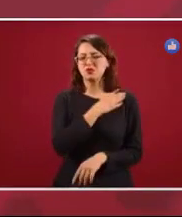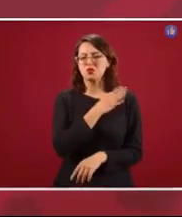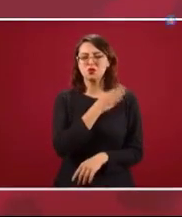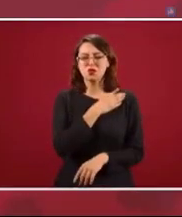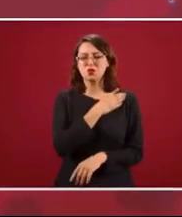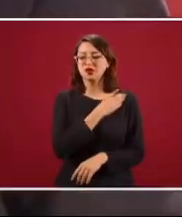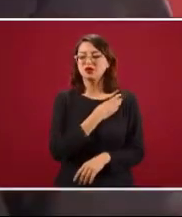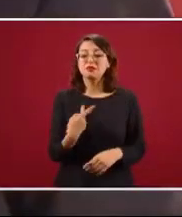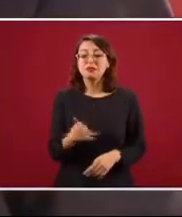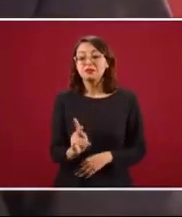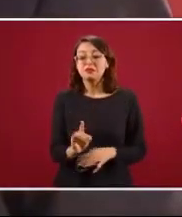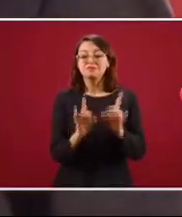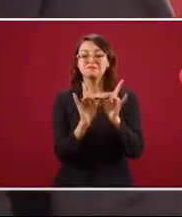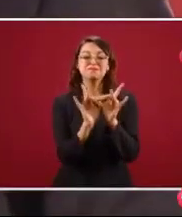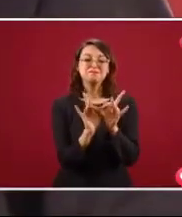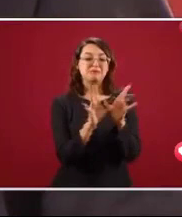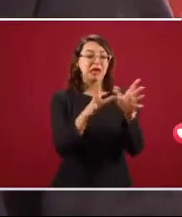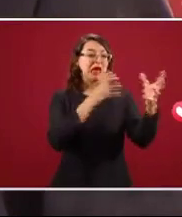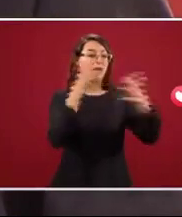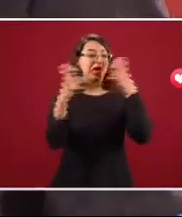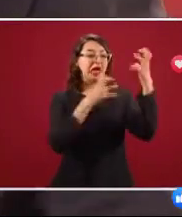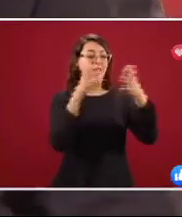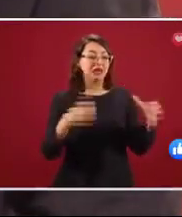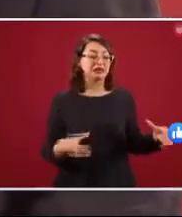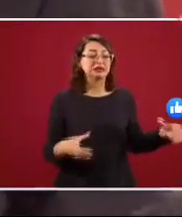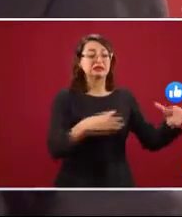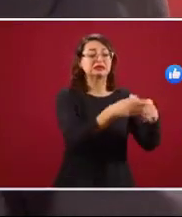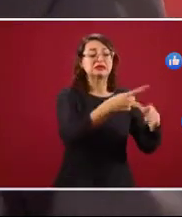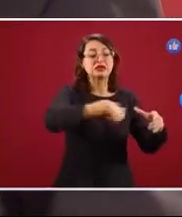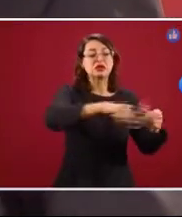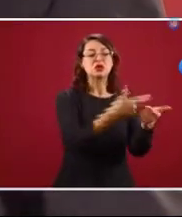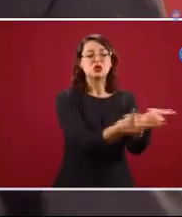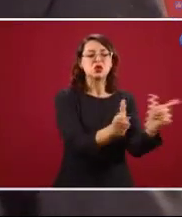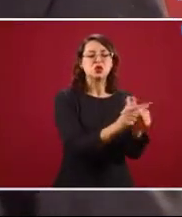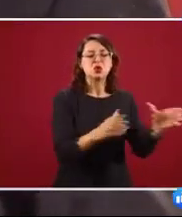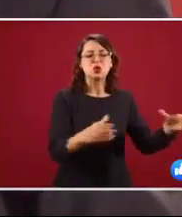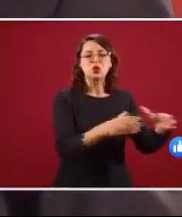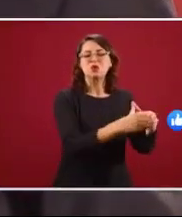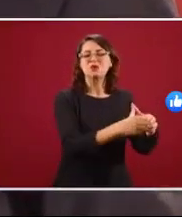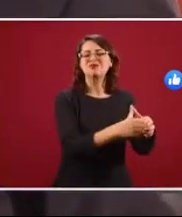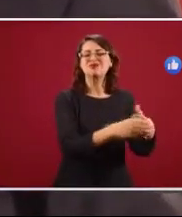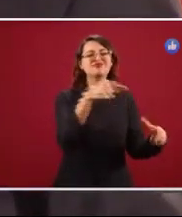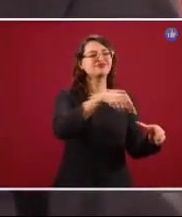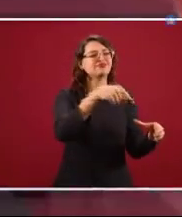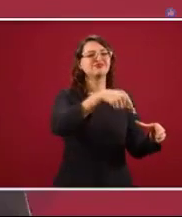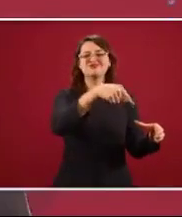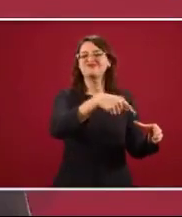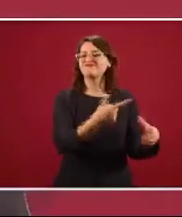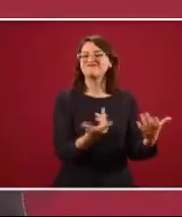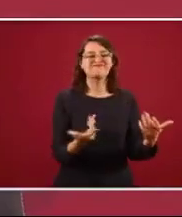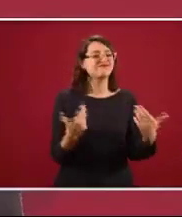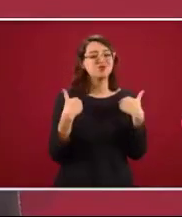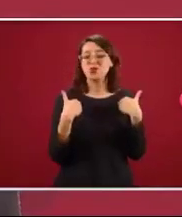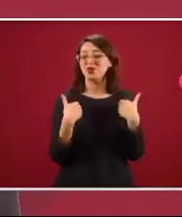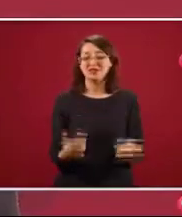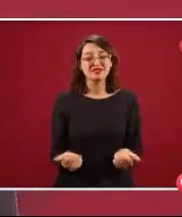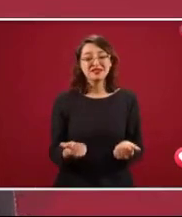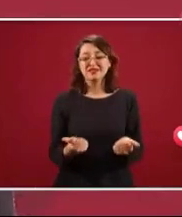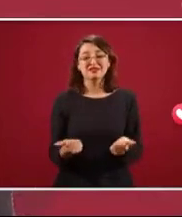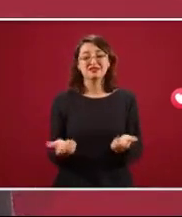pues de quienes todavía no entienden que esto ya